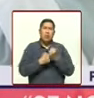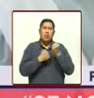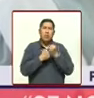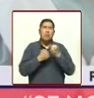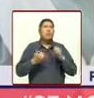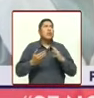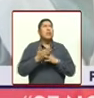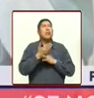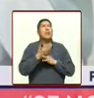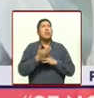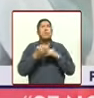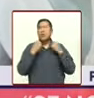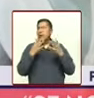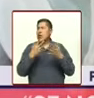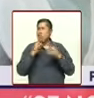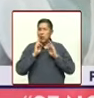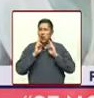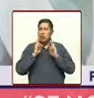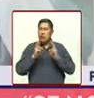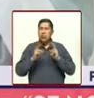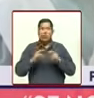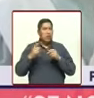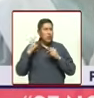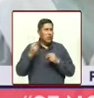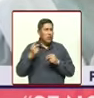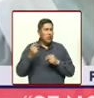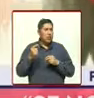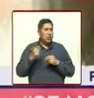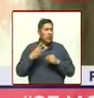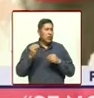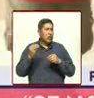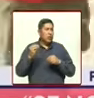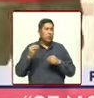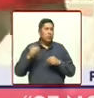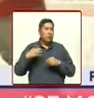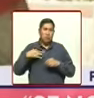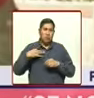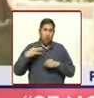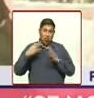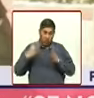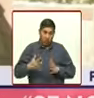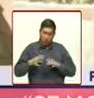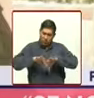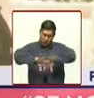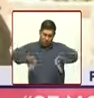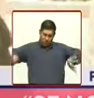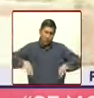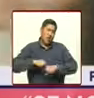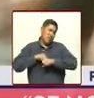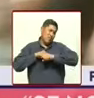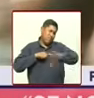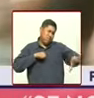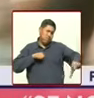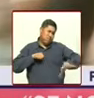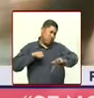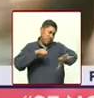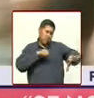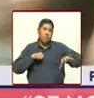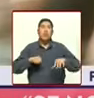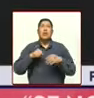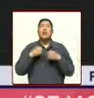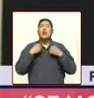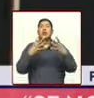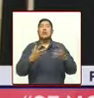a través de dando una respuesta inmediata para que los bomberos puedan ingresar a la zona y mitigar el fuego. Estamos